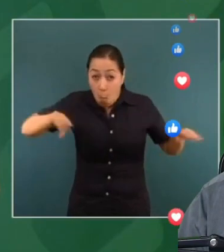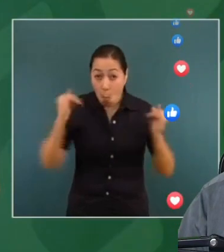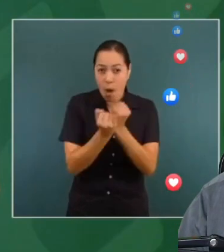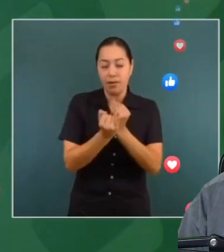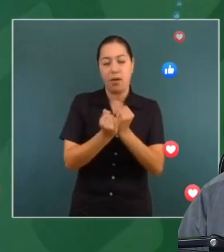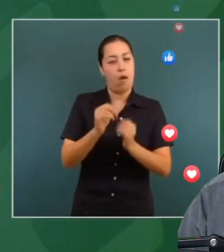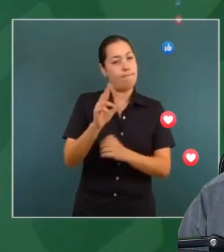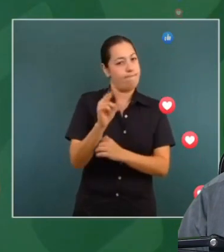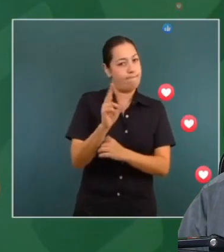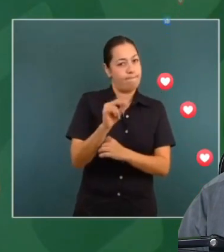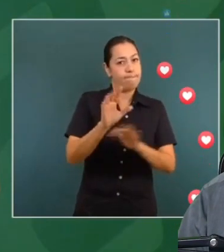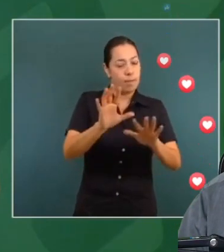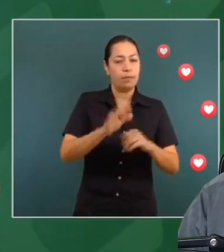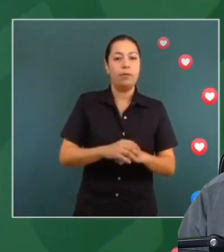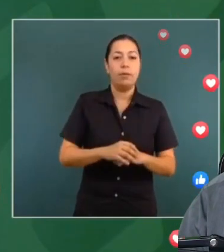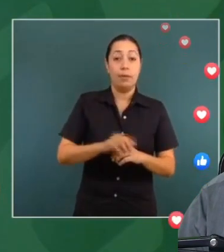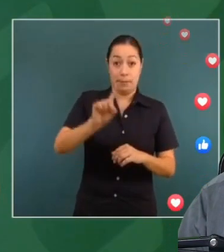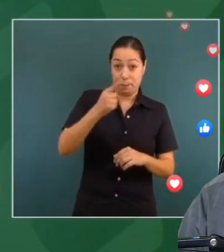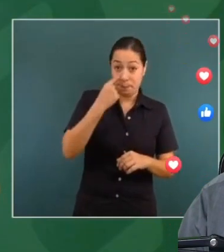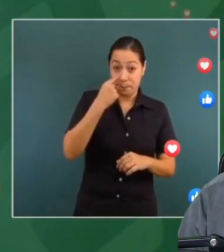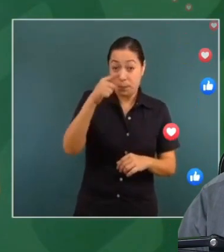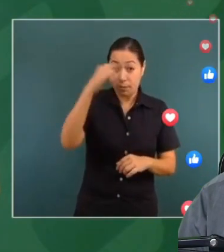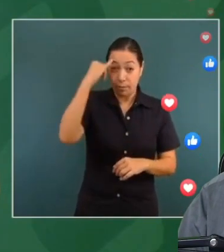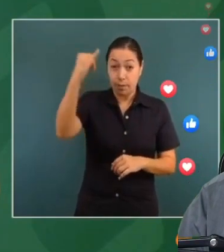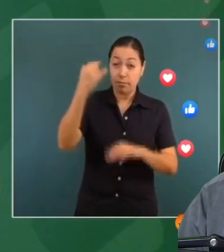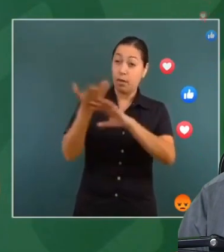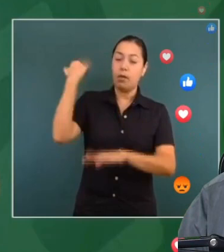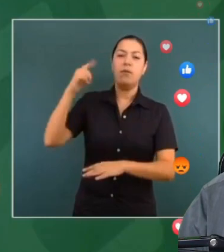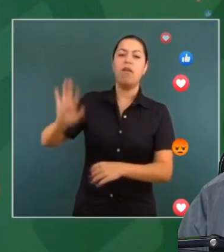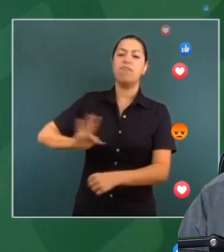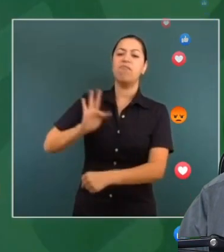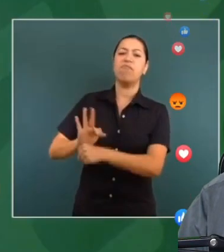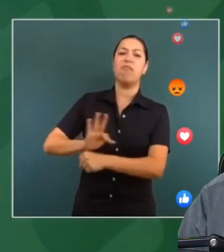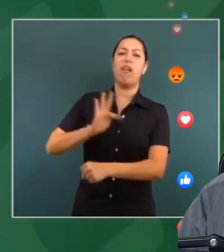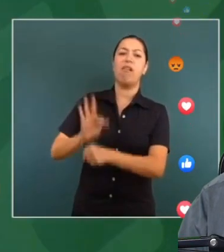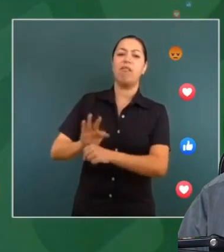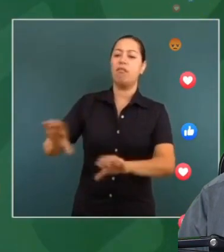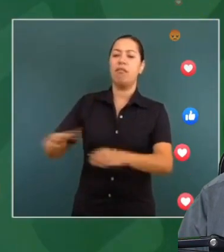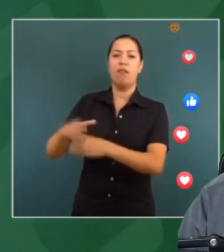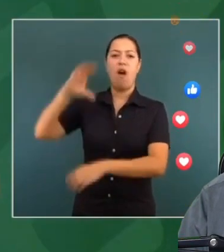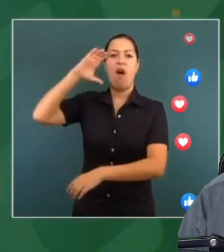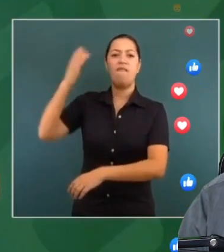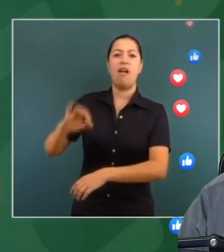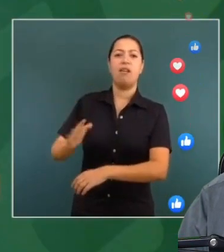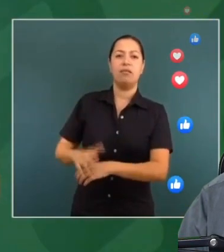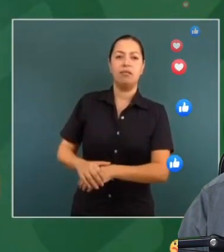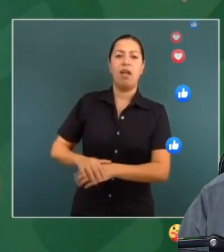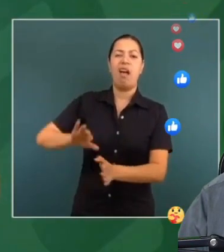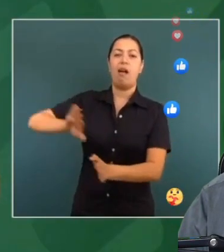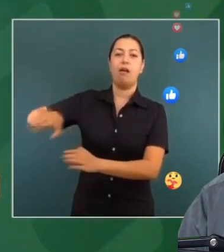Ya se determinó aquello de que se protegía a un grupo para perseguir a otros.